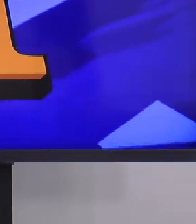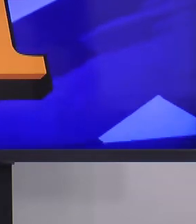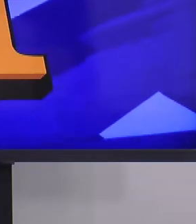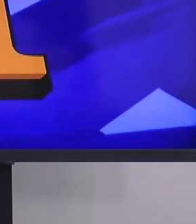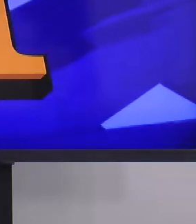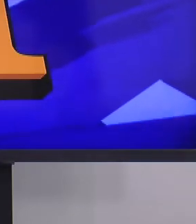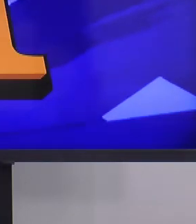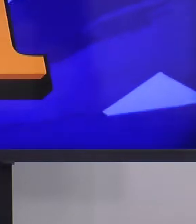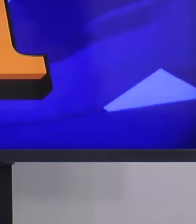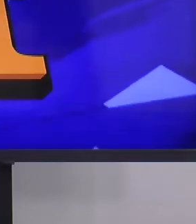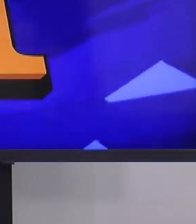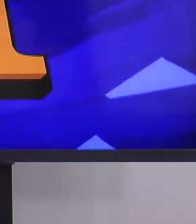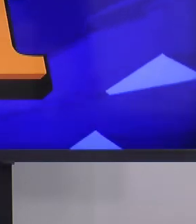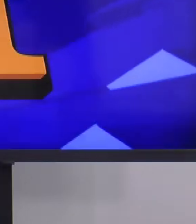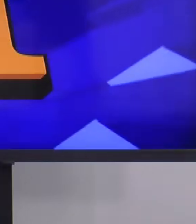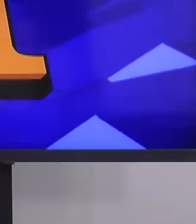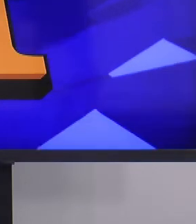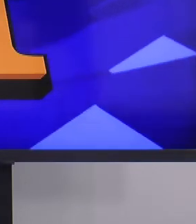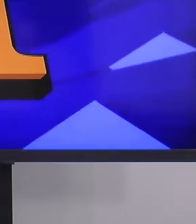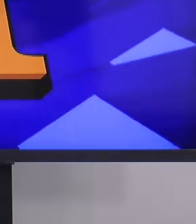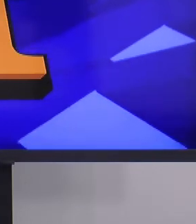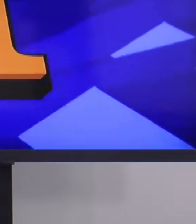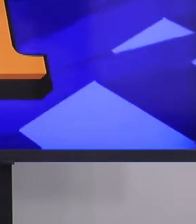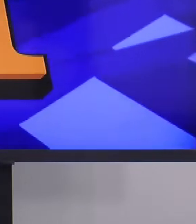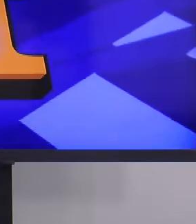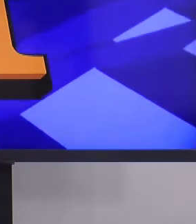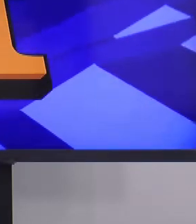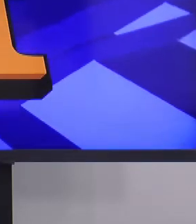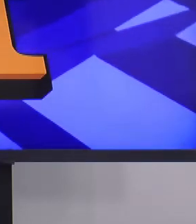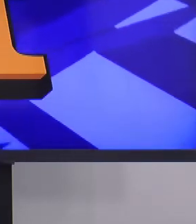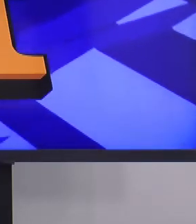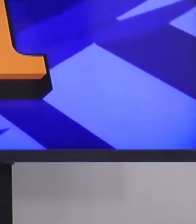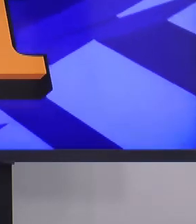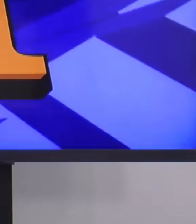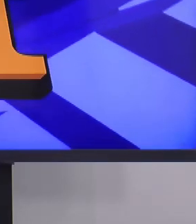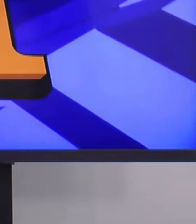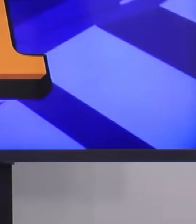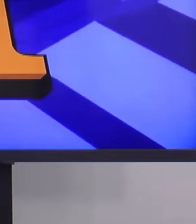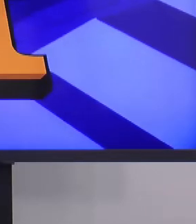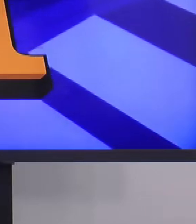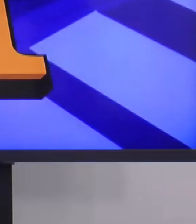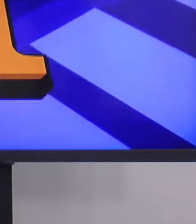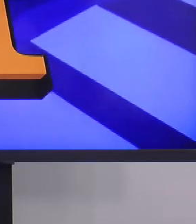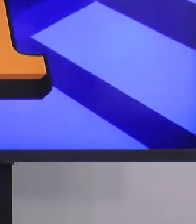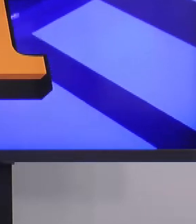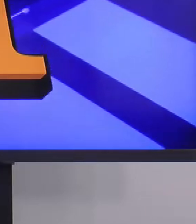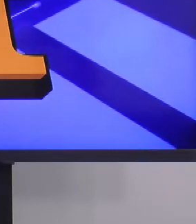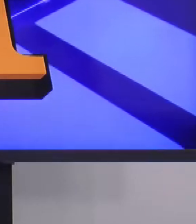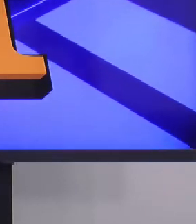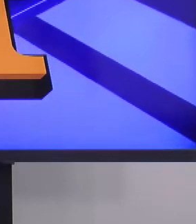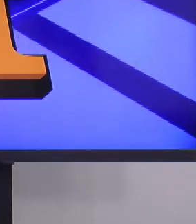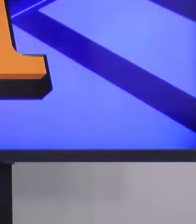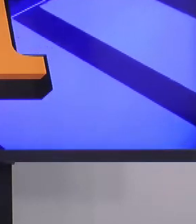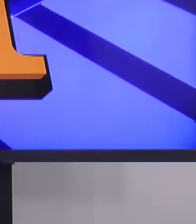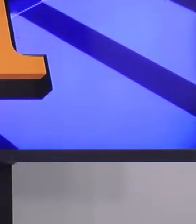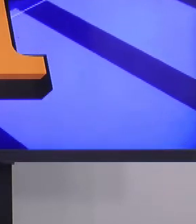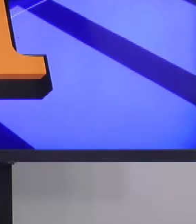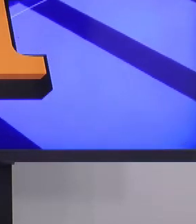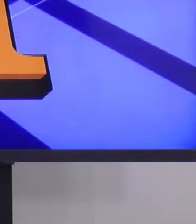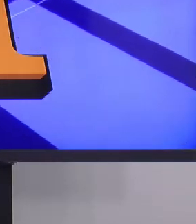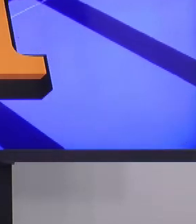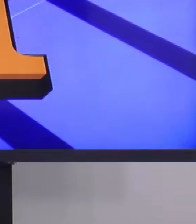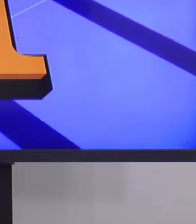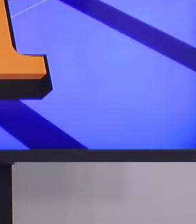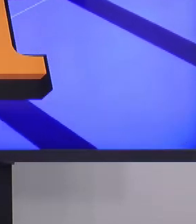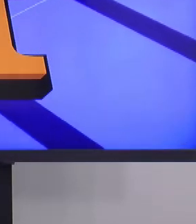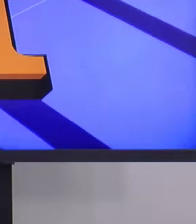de Desarrollo Económico y Social. En otras noticias, de nuevo manifiesta la comunidad preocupación por la contaminación ambiental que podría estar generando Ecopetrol